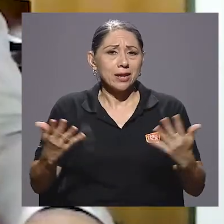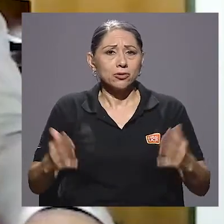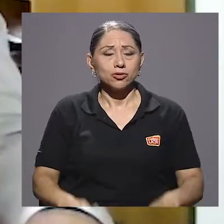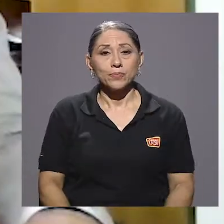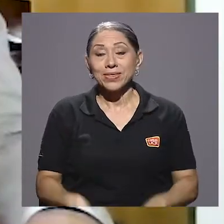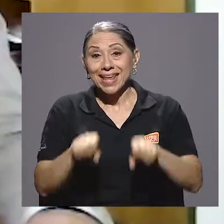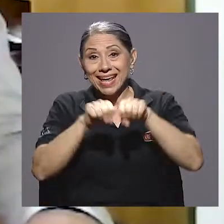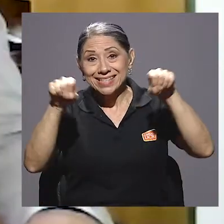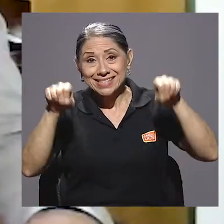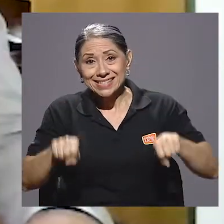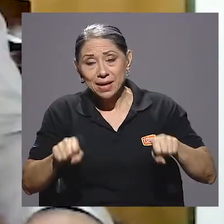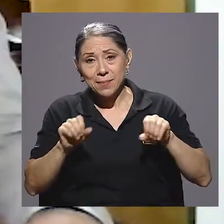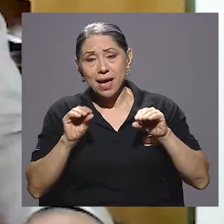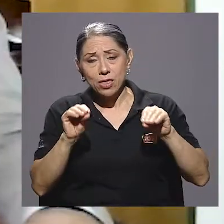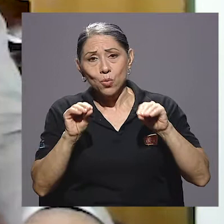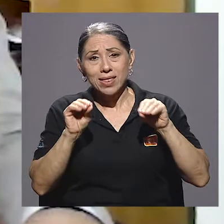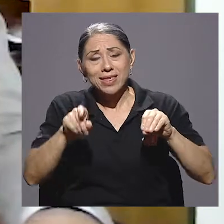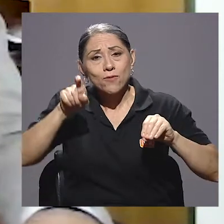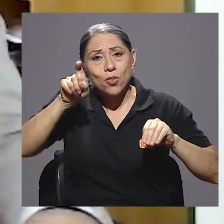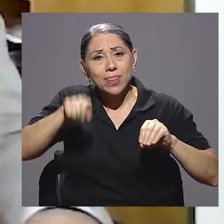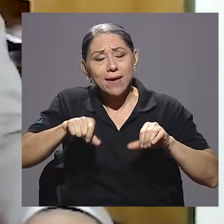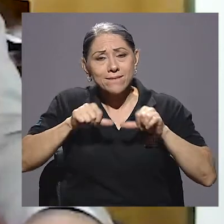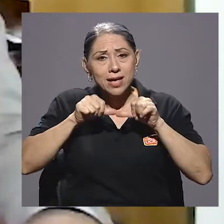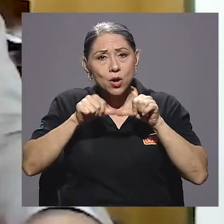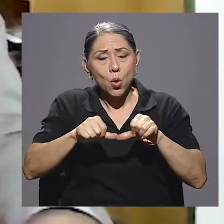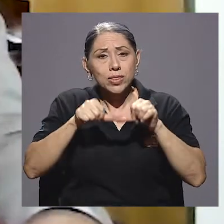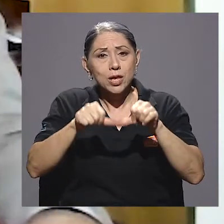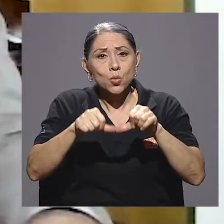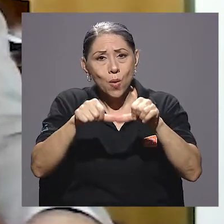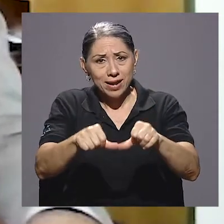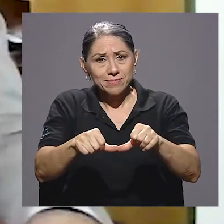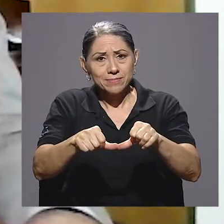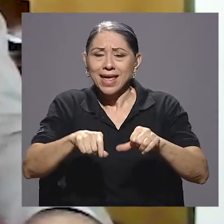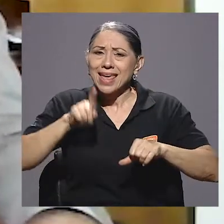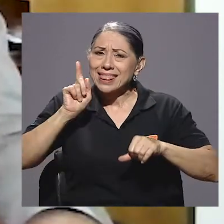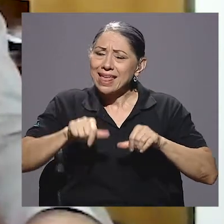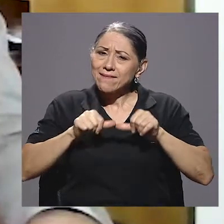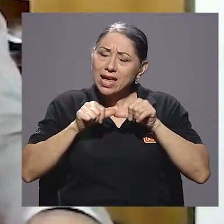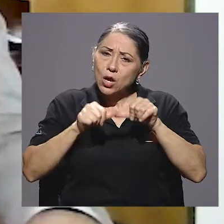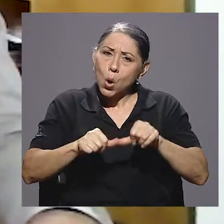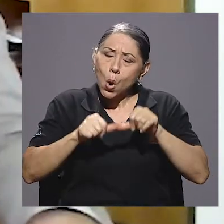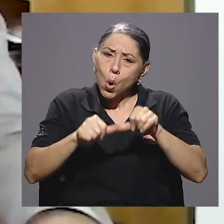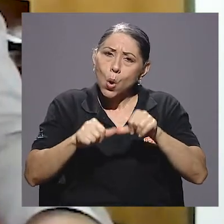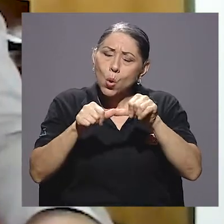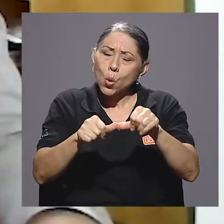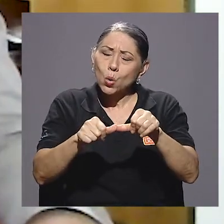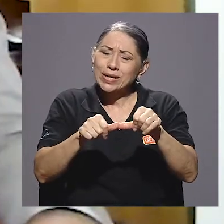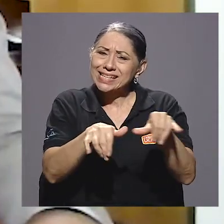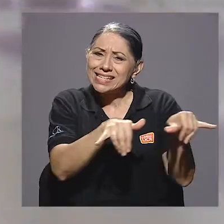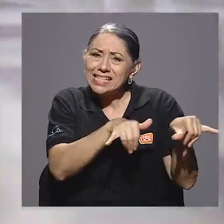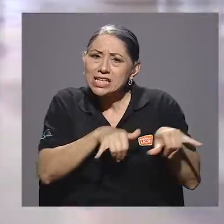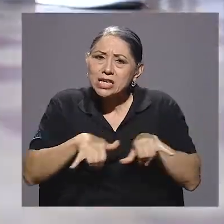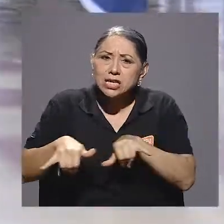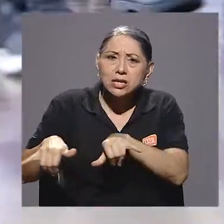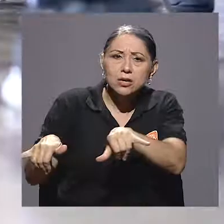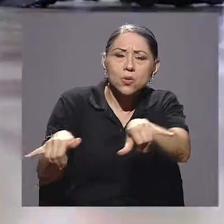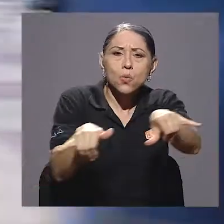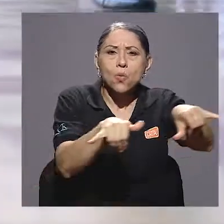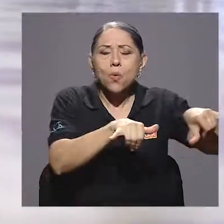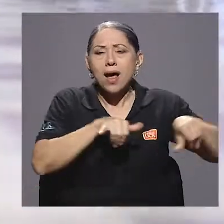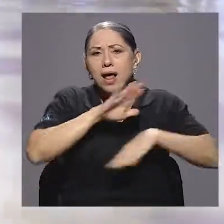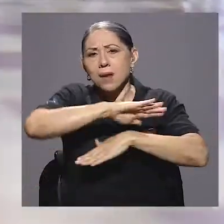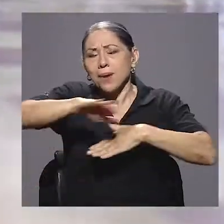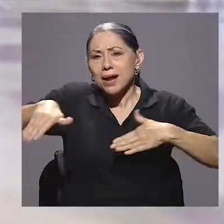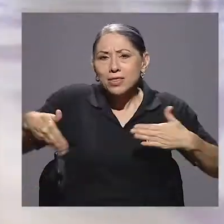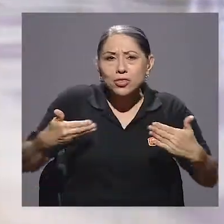sistema educativo debe continuar y tiene que continuar exactamente igual para